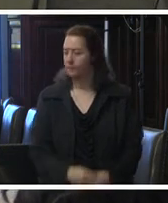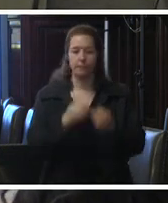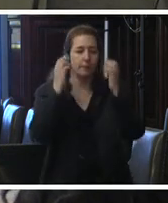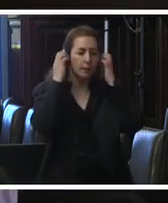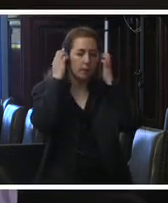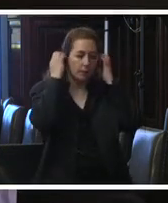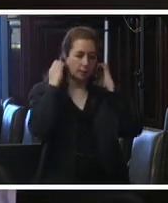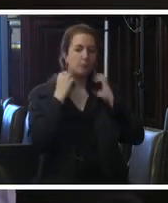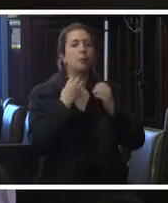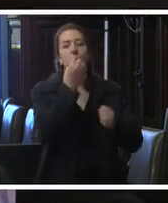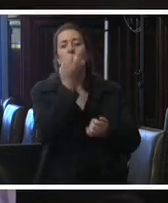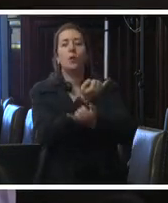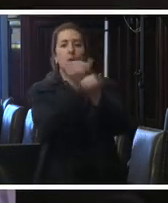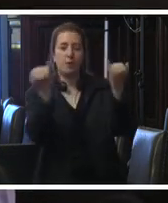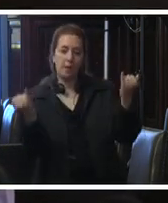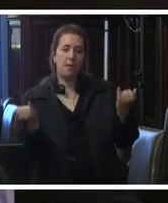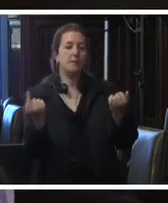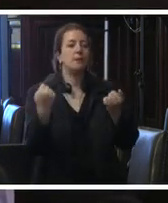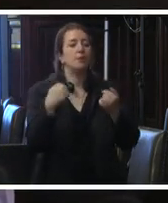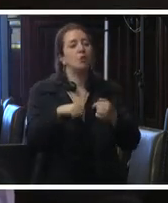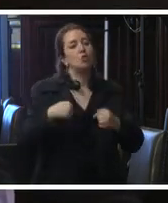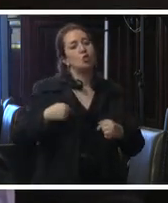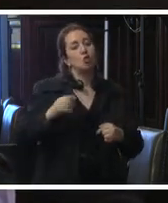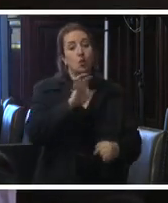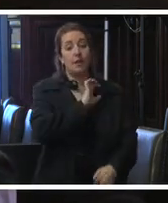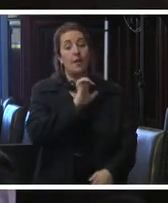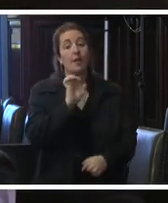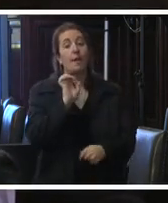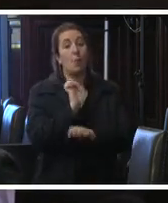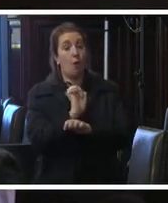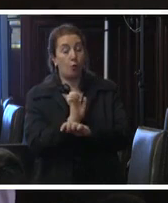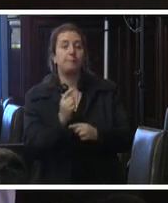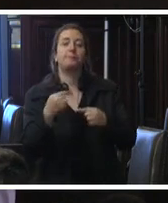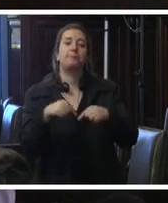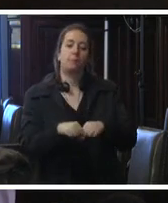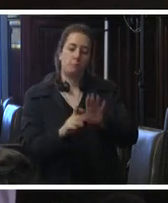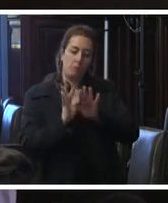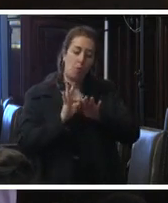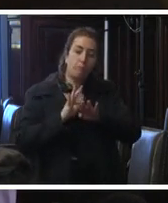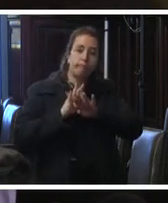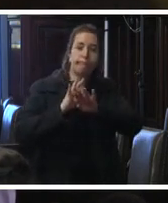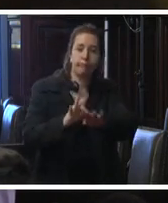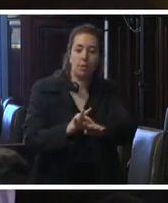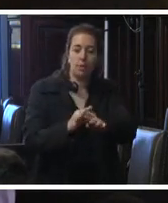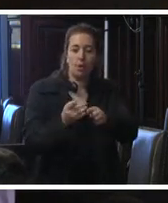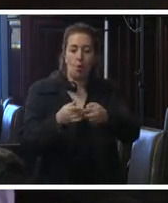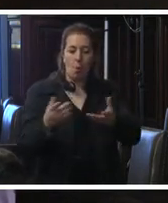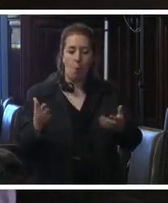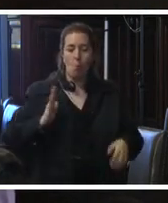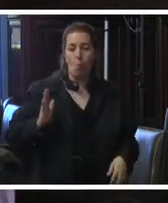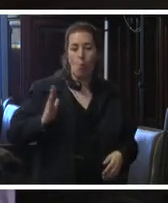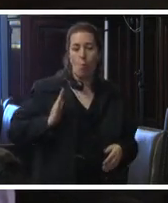Buenos días, mi nombre es Delvia Dagua, soy de Ecuador. Soy dirigente de la Mujer de la Confeña y de la Confederación